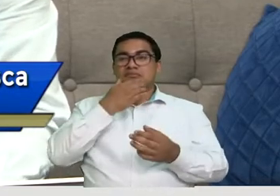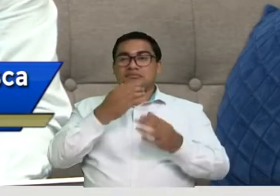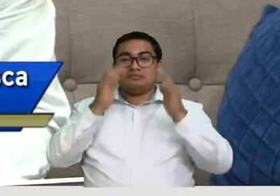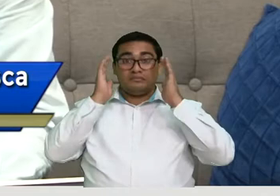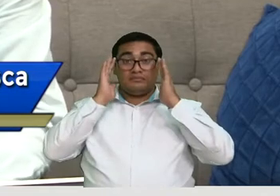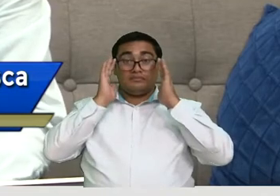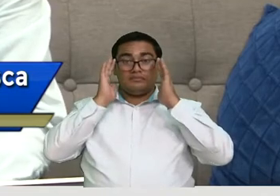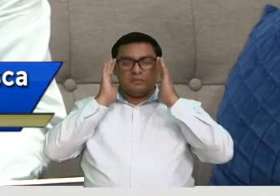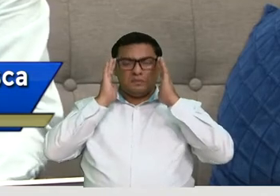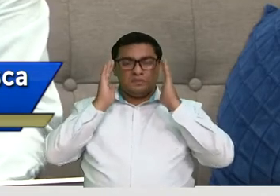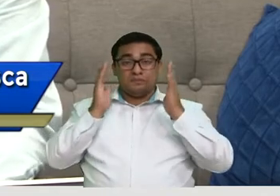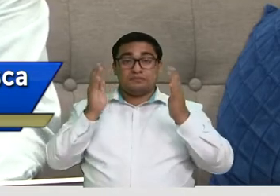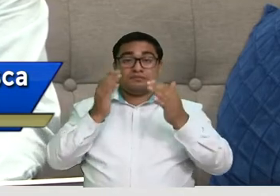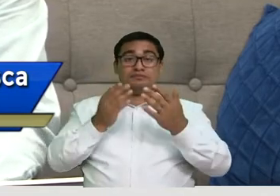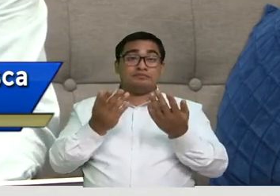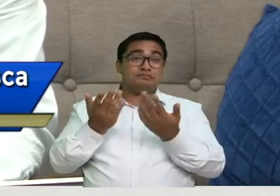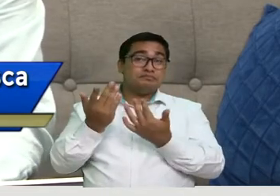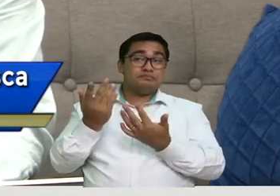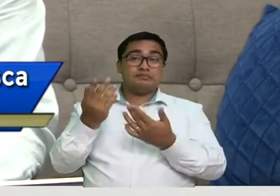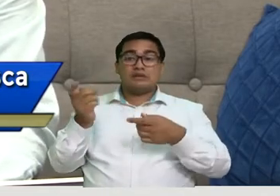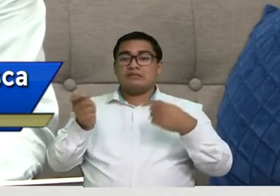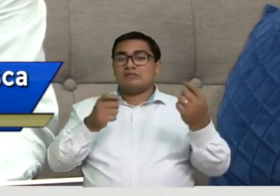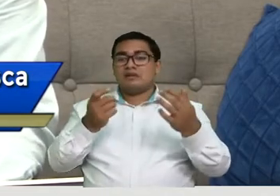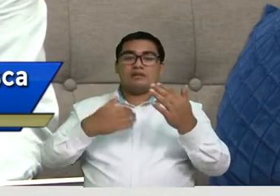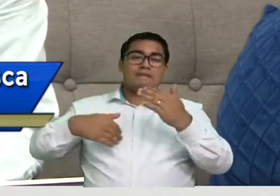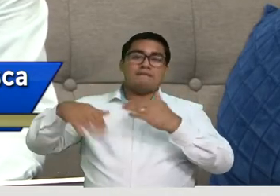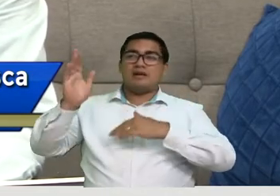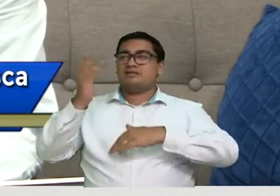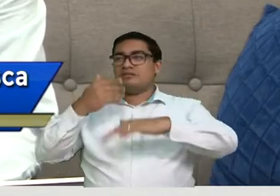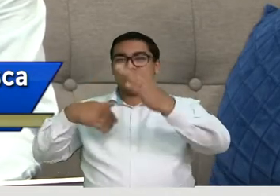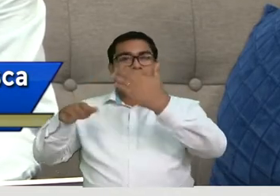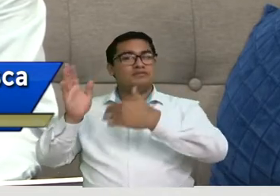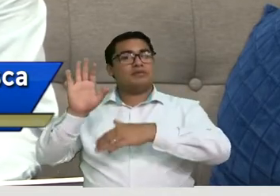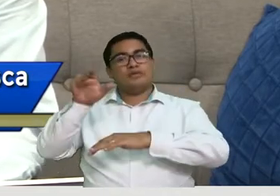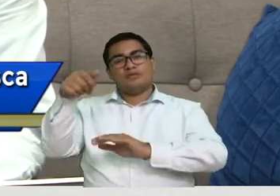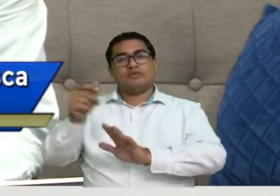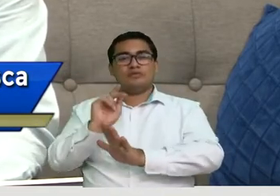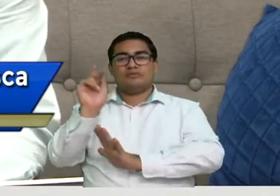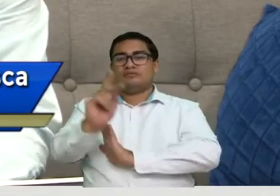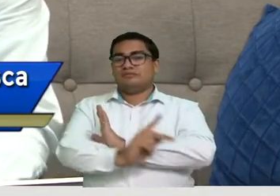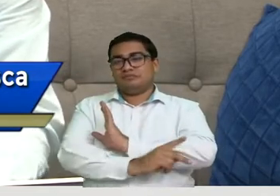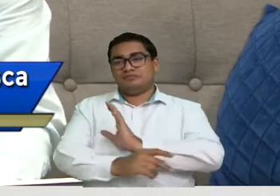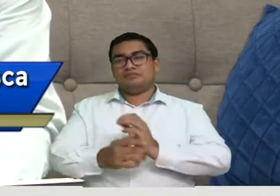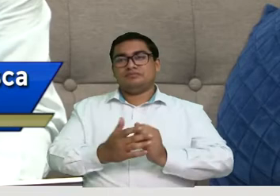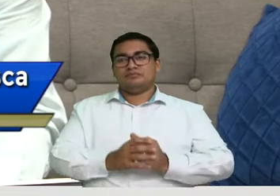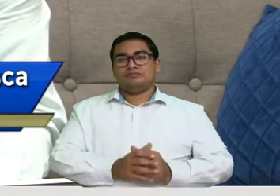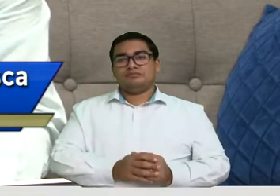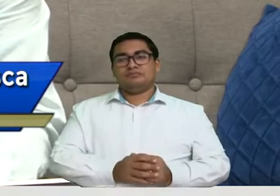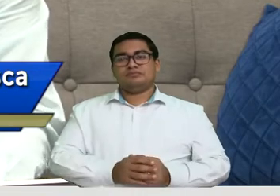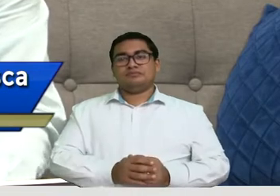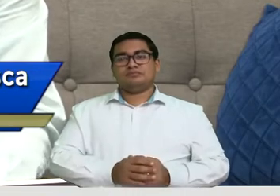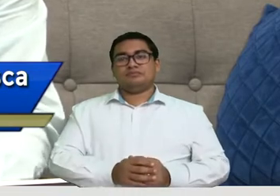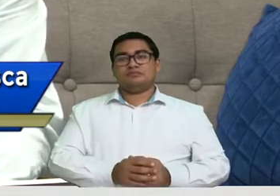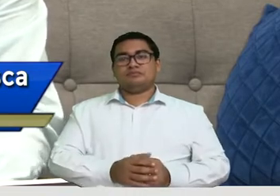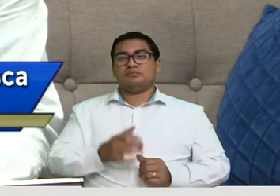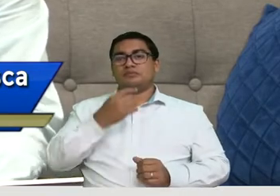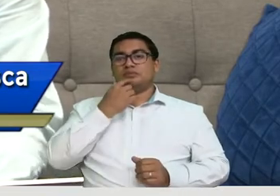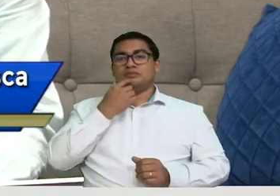meses donde aumenta sustancialmente nuestras exportaciones de marisco, porque